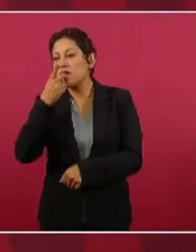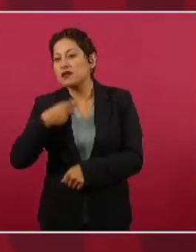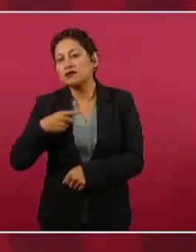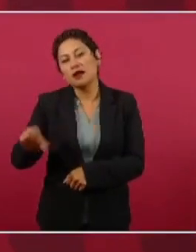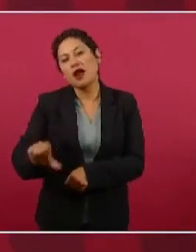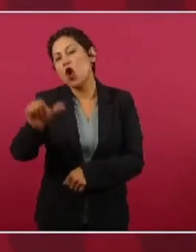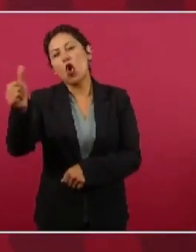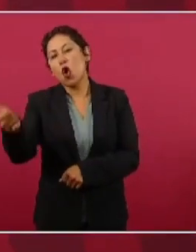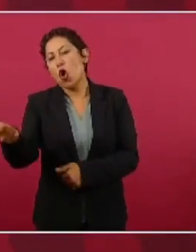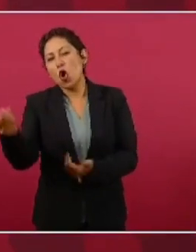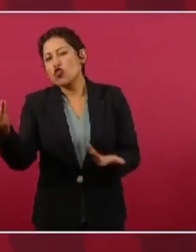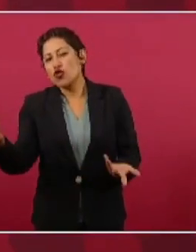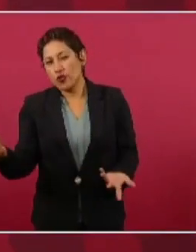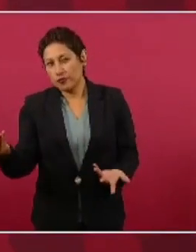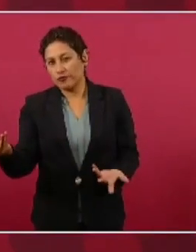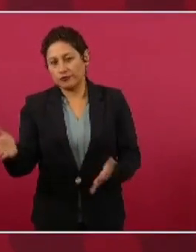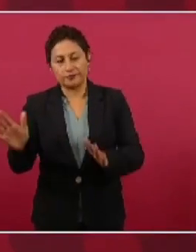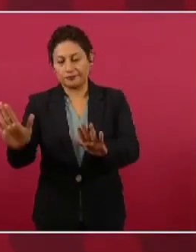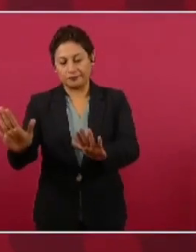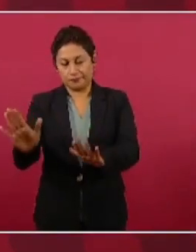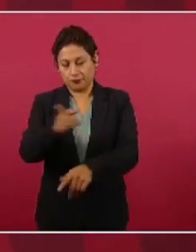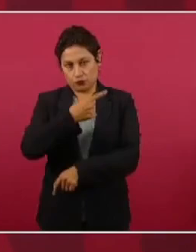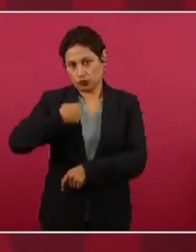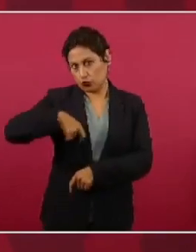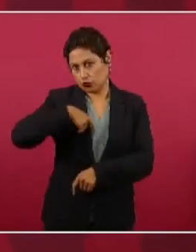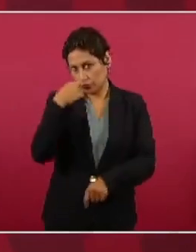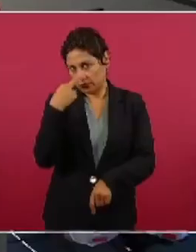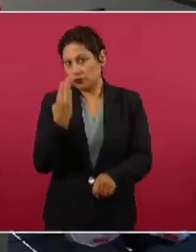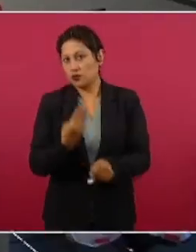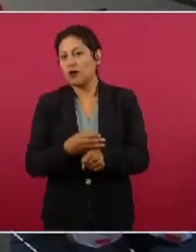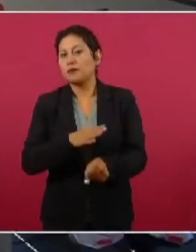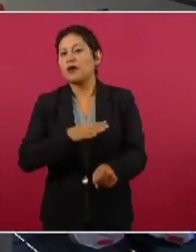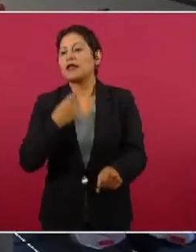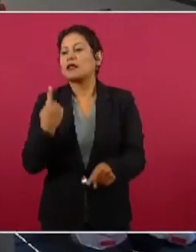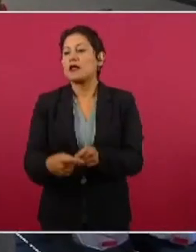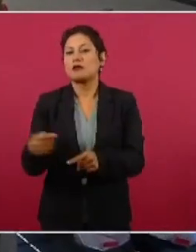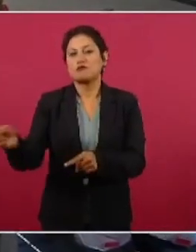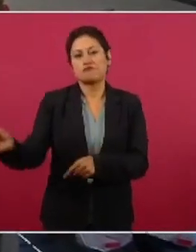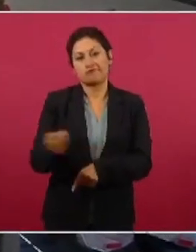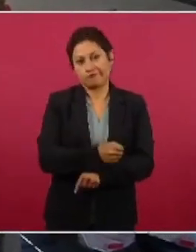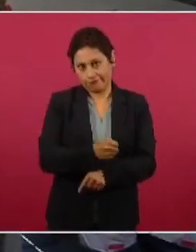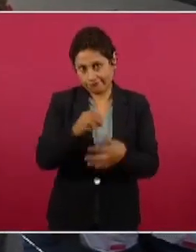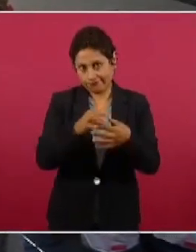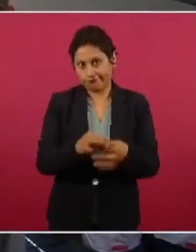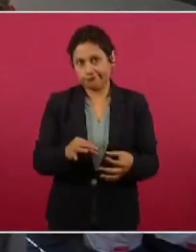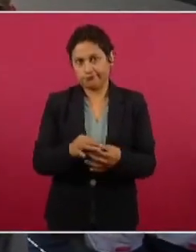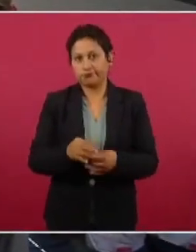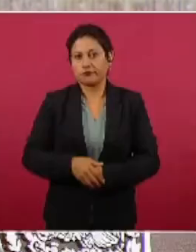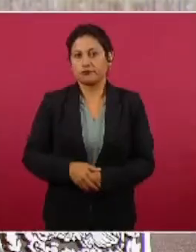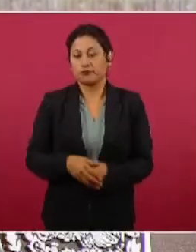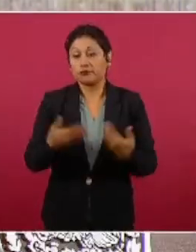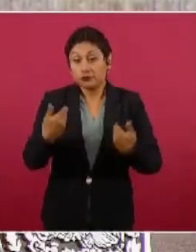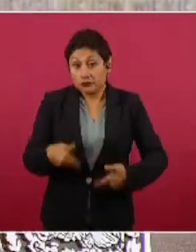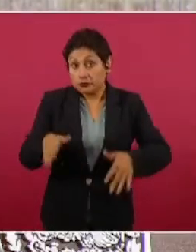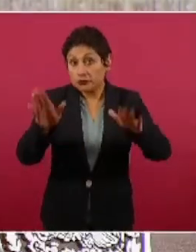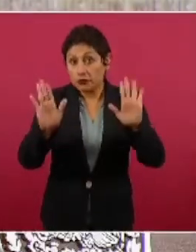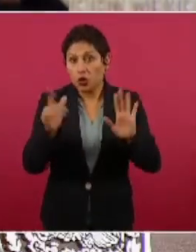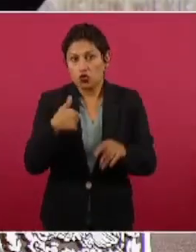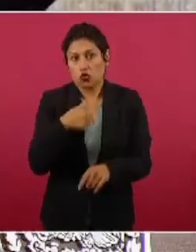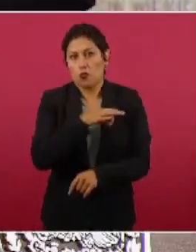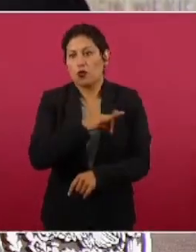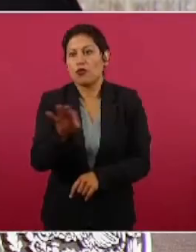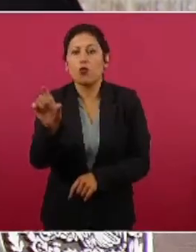que nos corresponde a nosotros. ¿Cuándo haría su primer viaje en el AIFA? Pues cuando yo pueda, es que